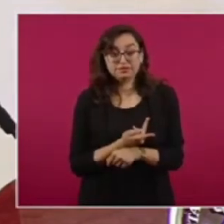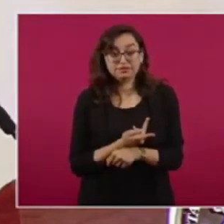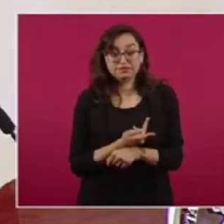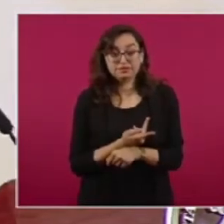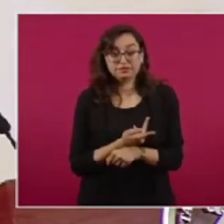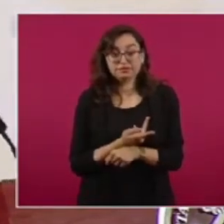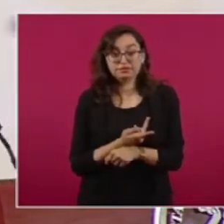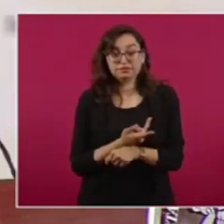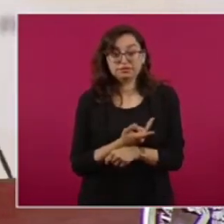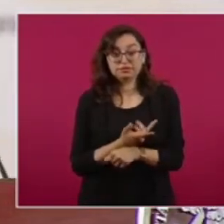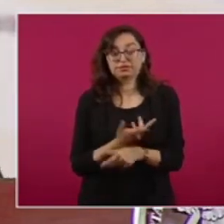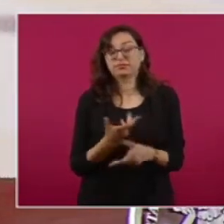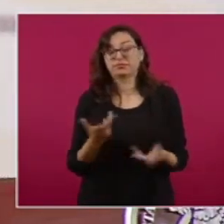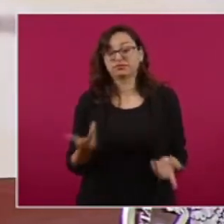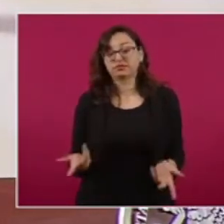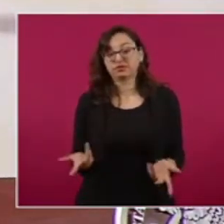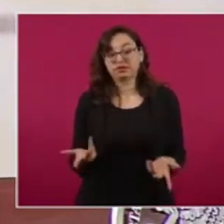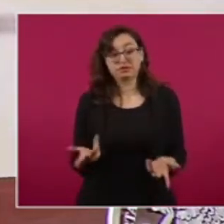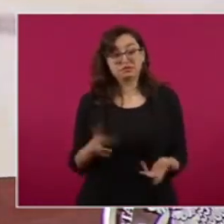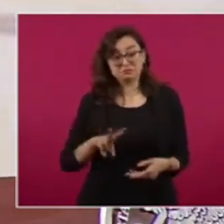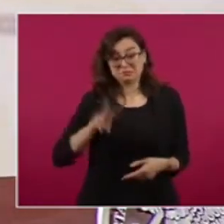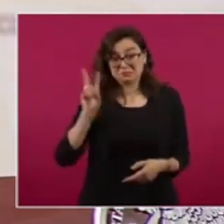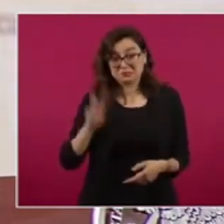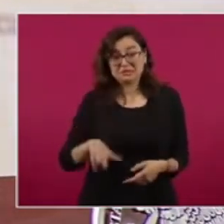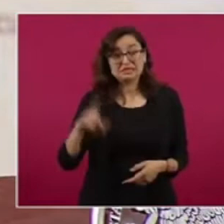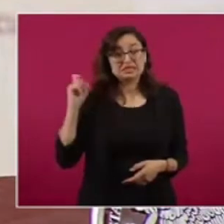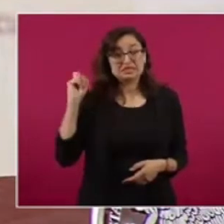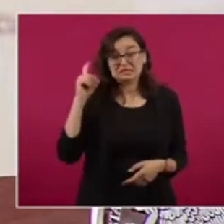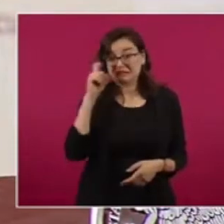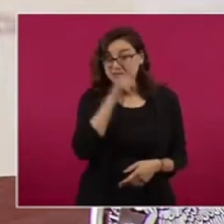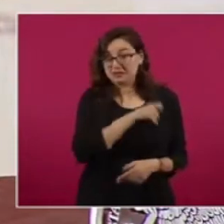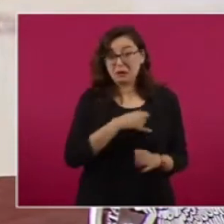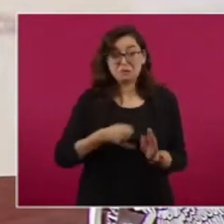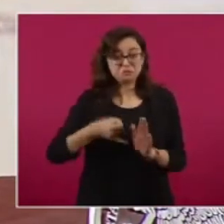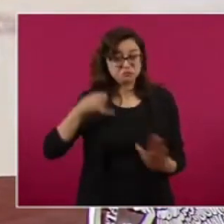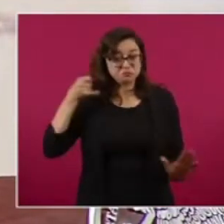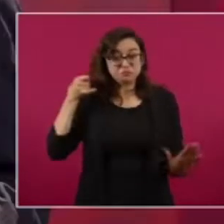se introdujo eso hasta la médula.